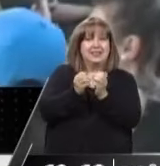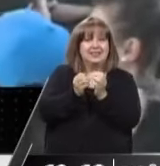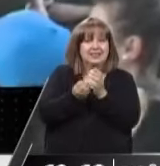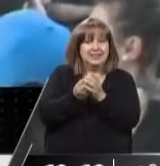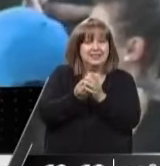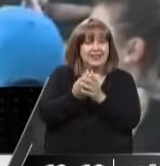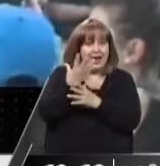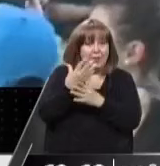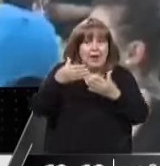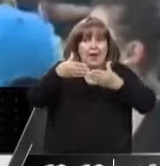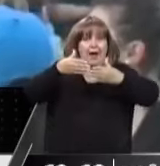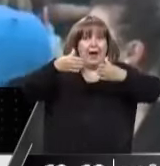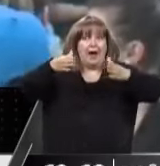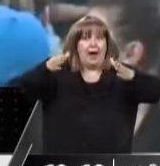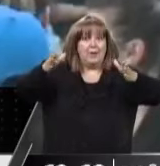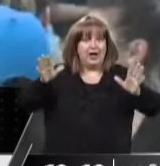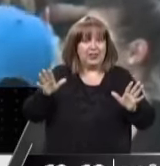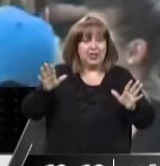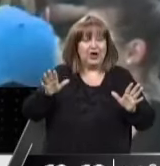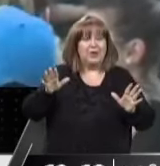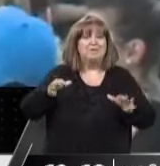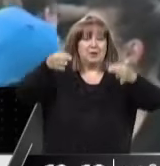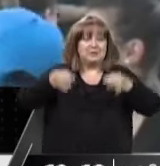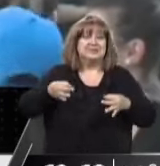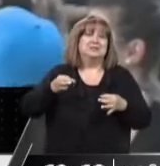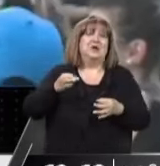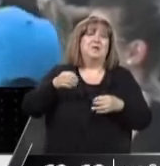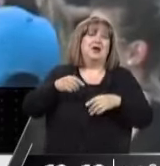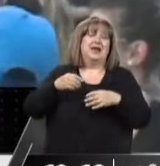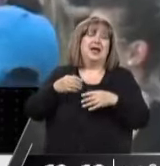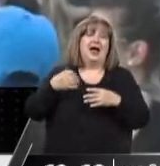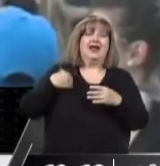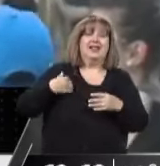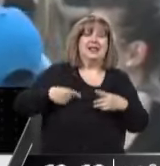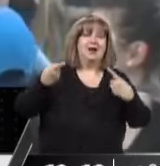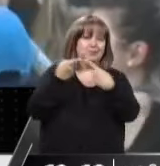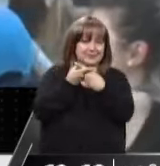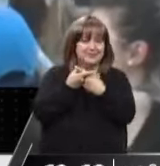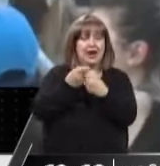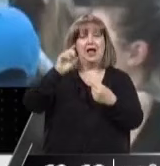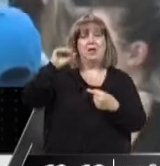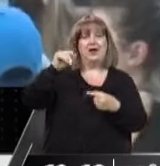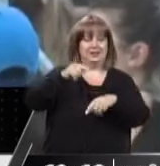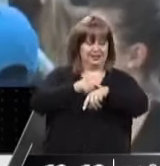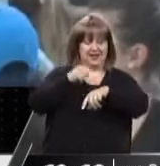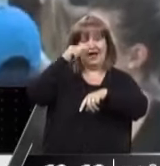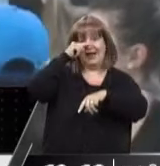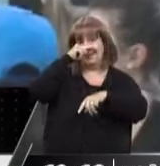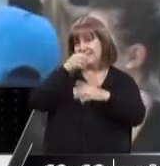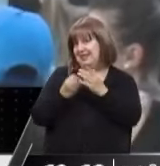preparados con alguna promo especial para el día que la Argentina juegue a las 7 de la mañana. Pero ¿qué va a pasar con estos